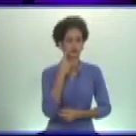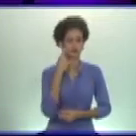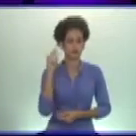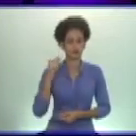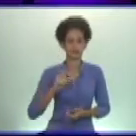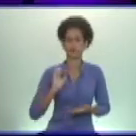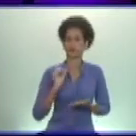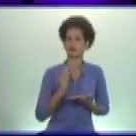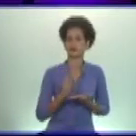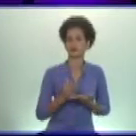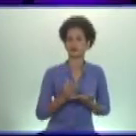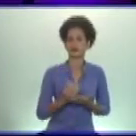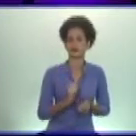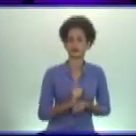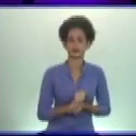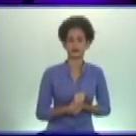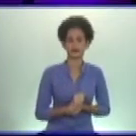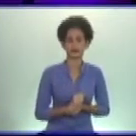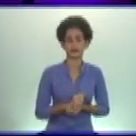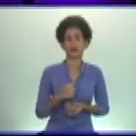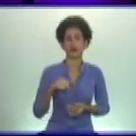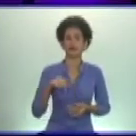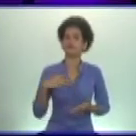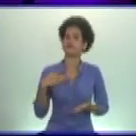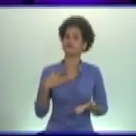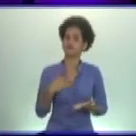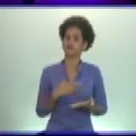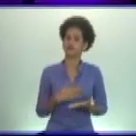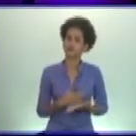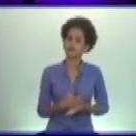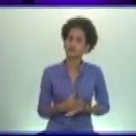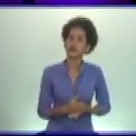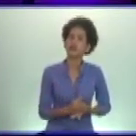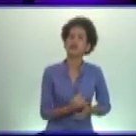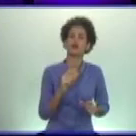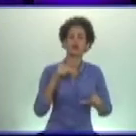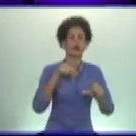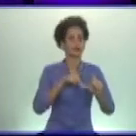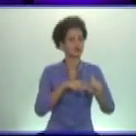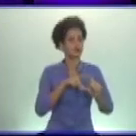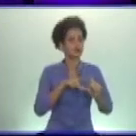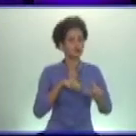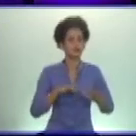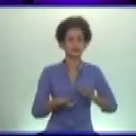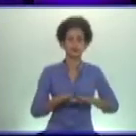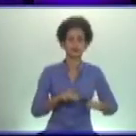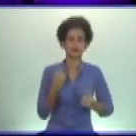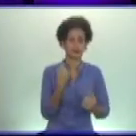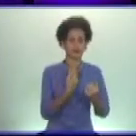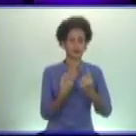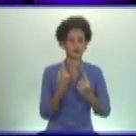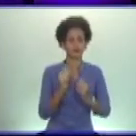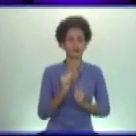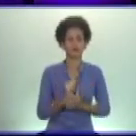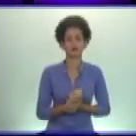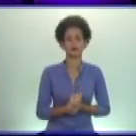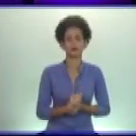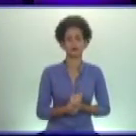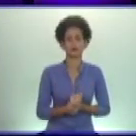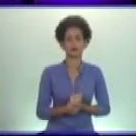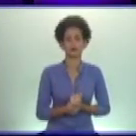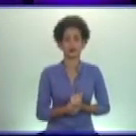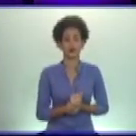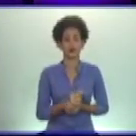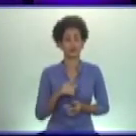este encuentro, para seguir indagando en los contenidos y prepararnos en cada uno de ellos. Como les anuncié